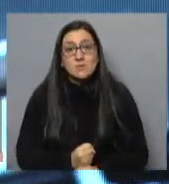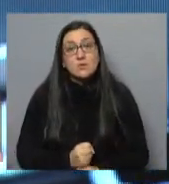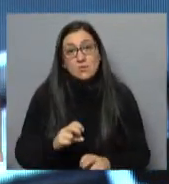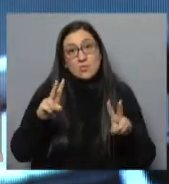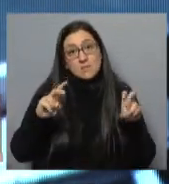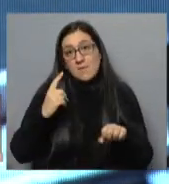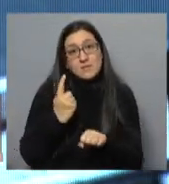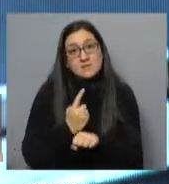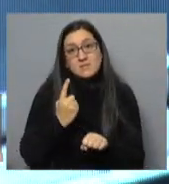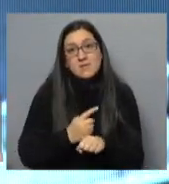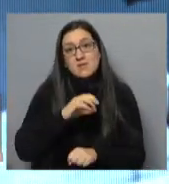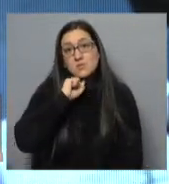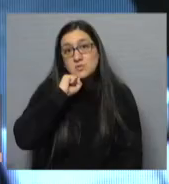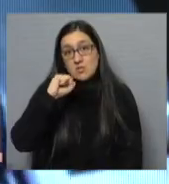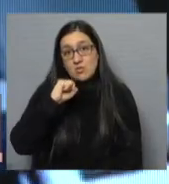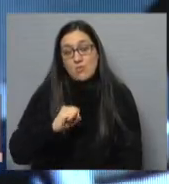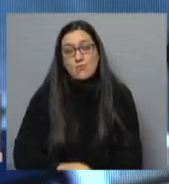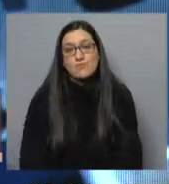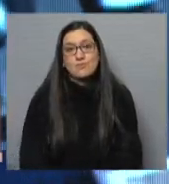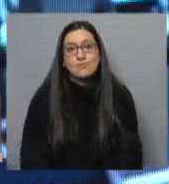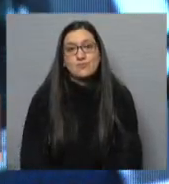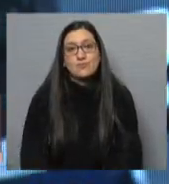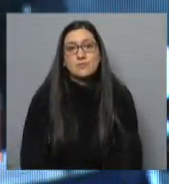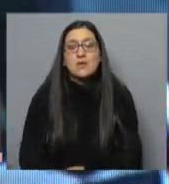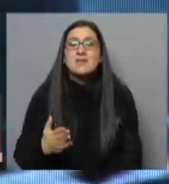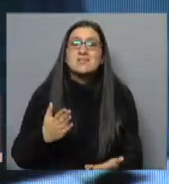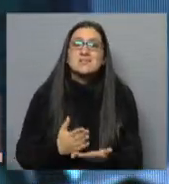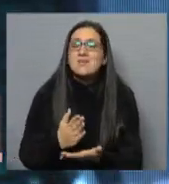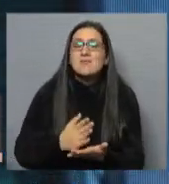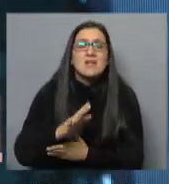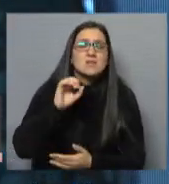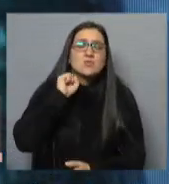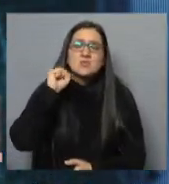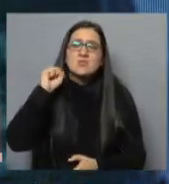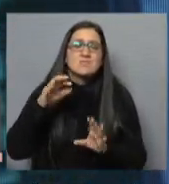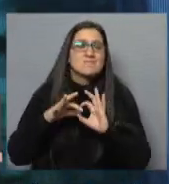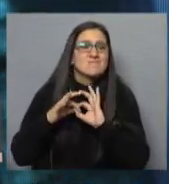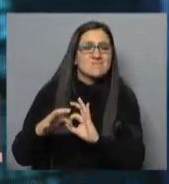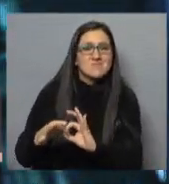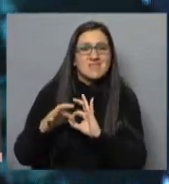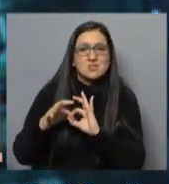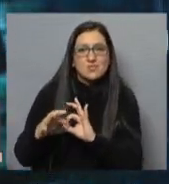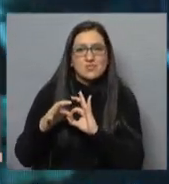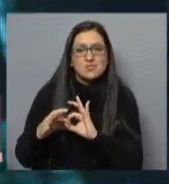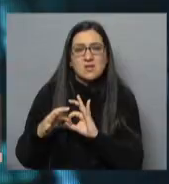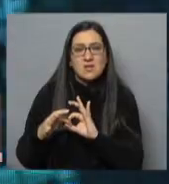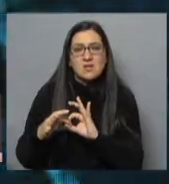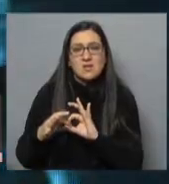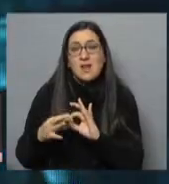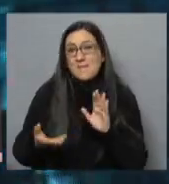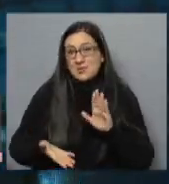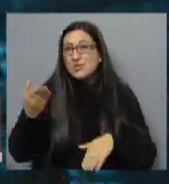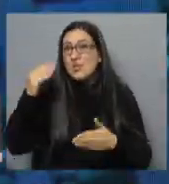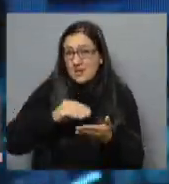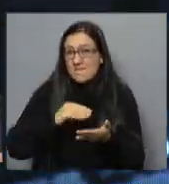suicidio. Uh-huh. Que siempre el suicidio está asociado, o muchas veces, la mayoría